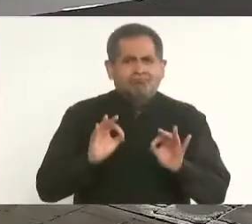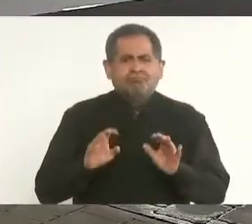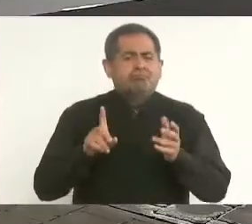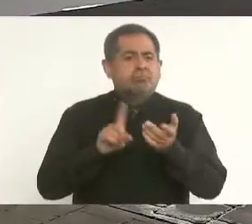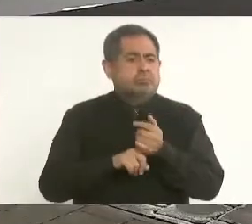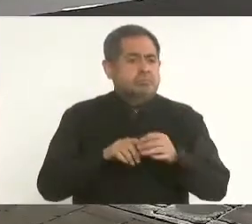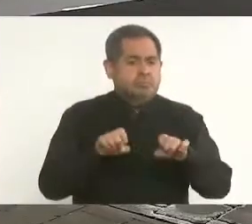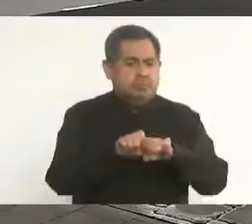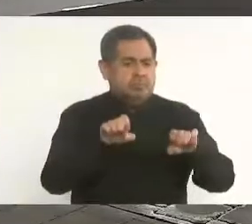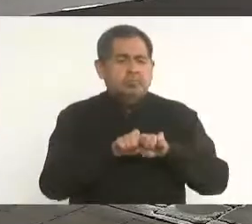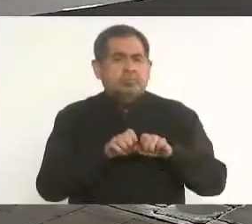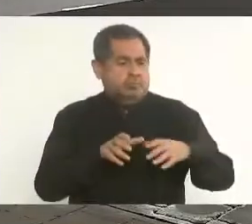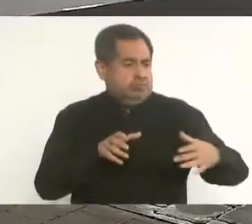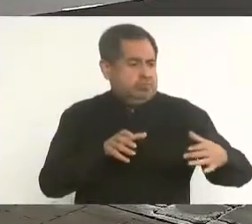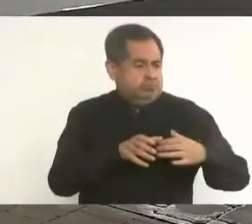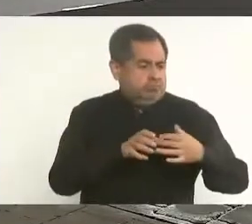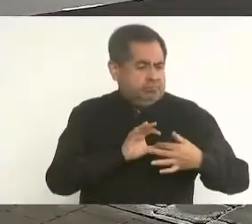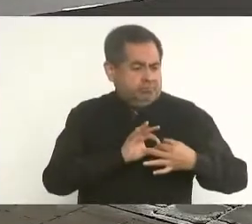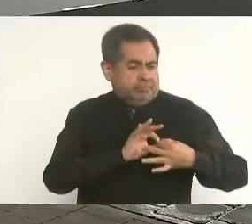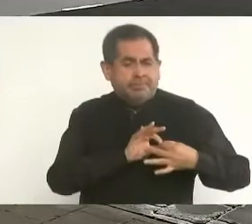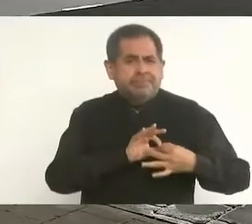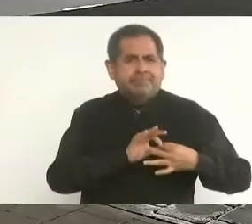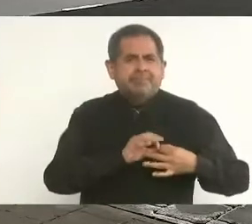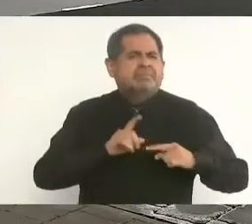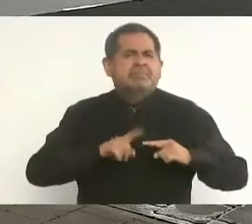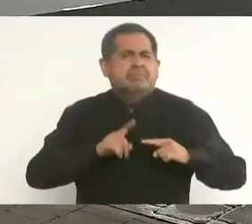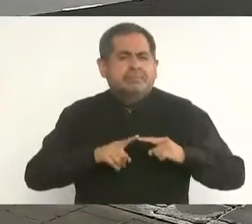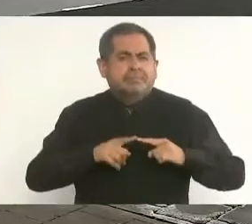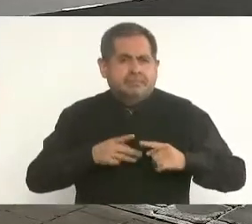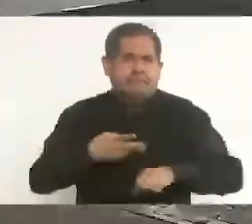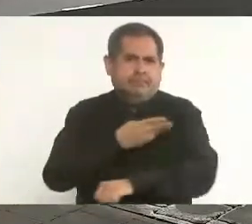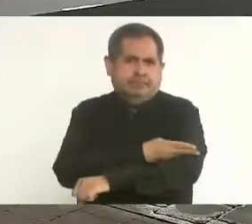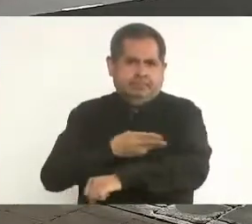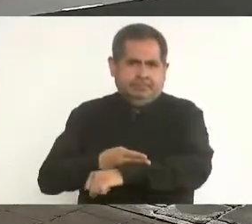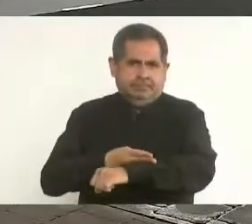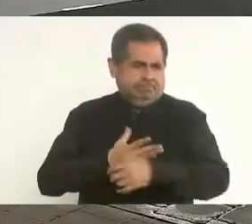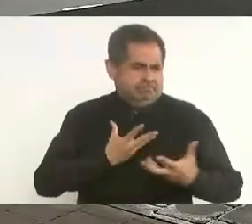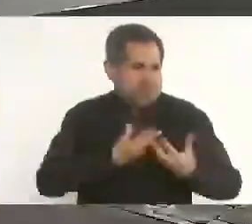del equipo cercano a Francisco I. Madero.